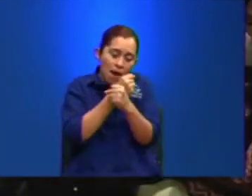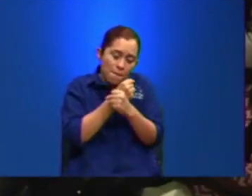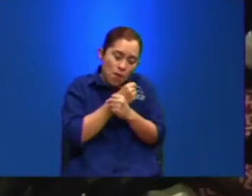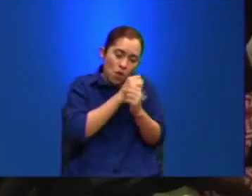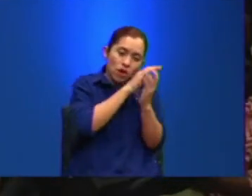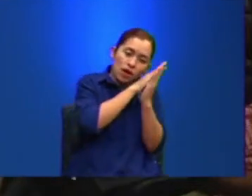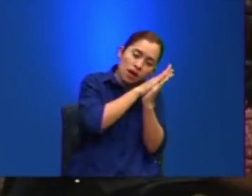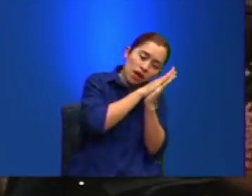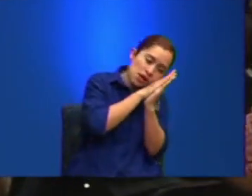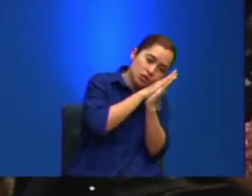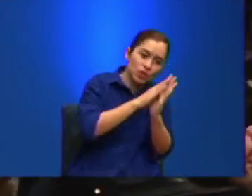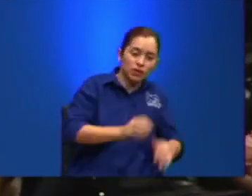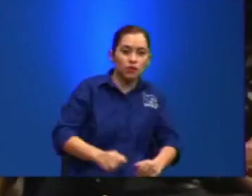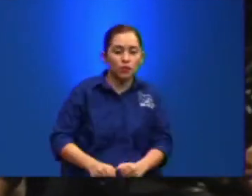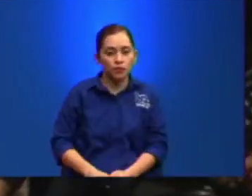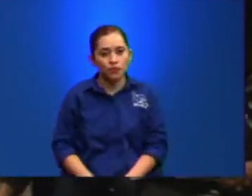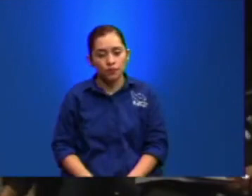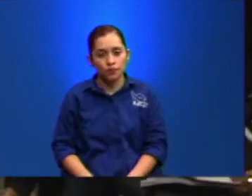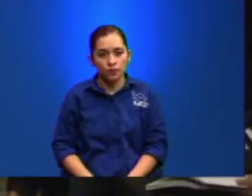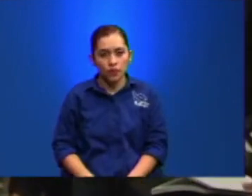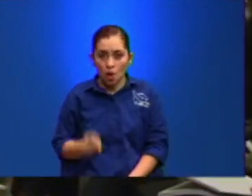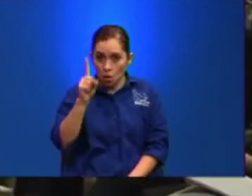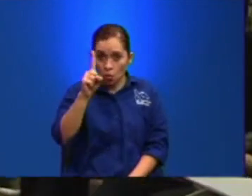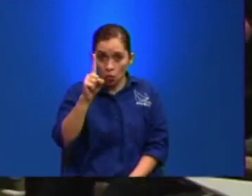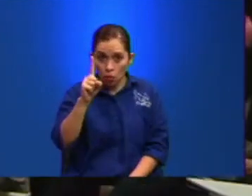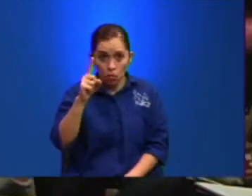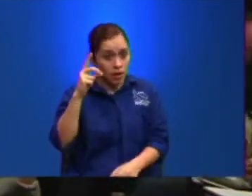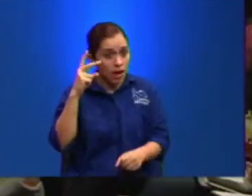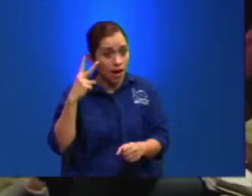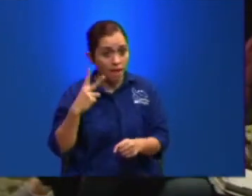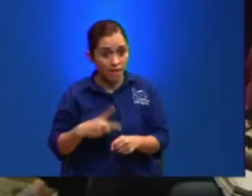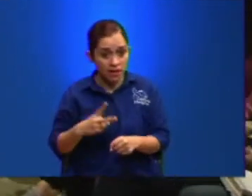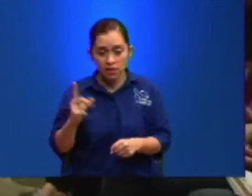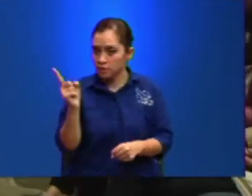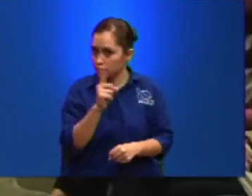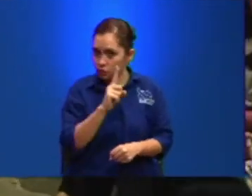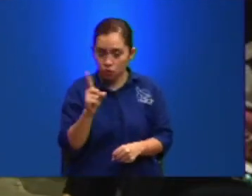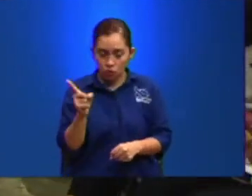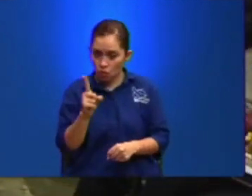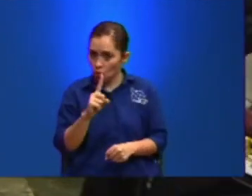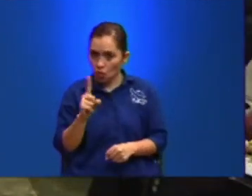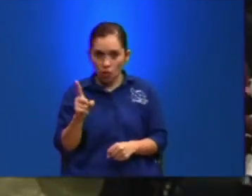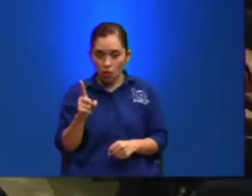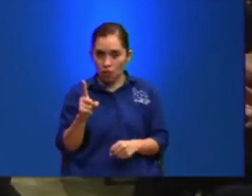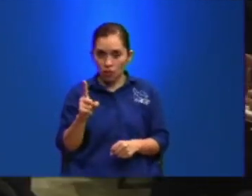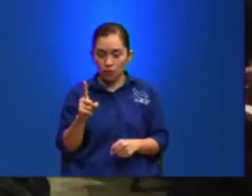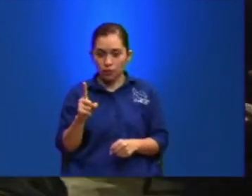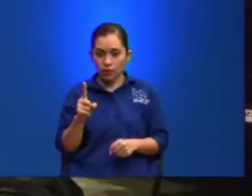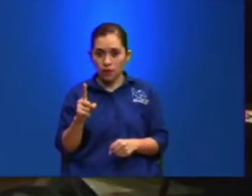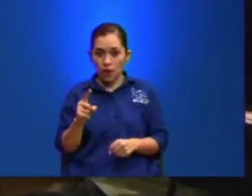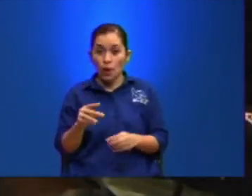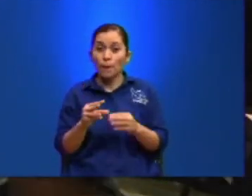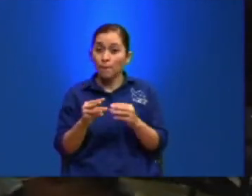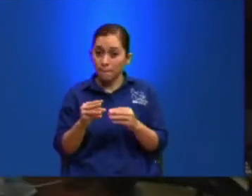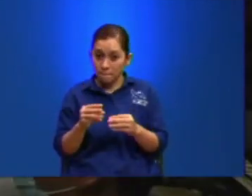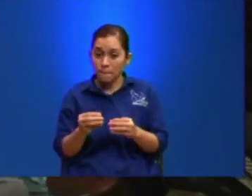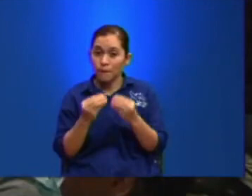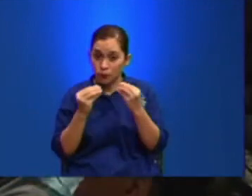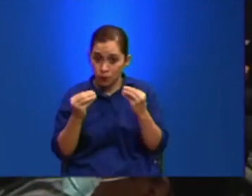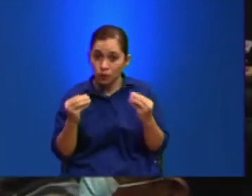dale y fíjense que oiga muy bien no fue una vez porque ella se lo durmió varias veces entre las